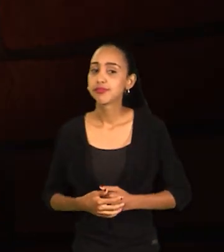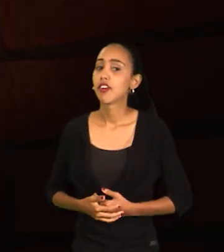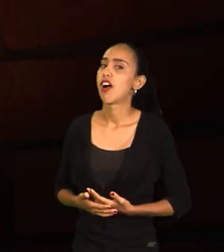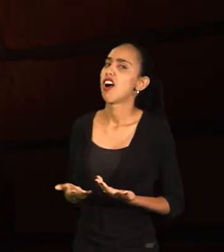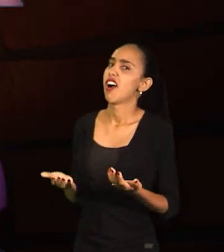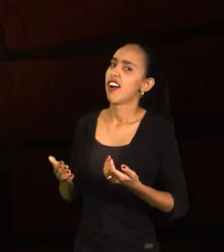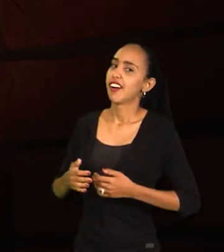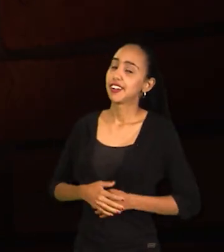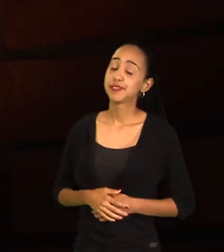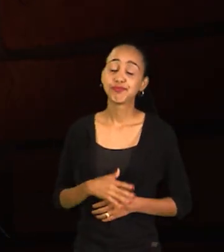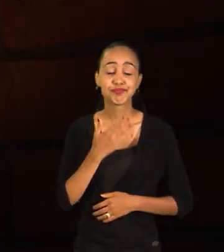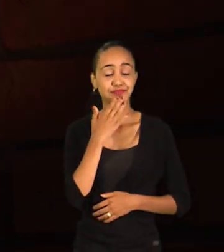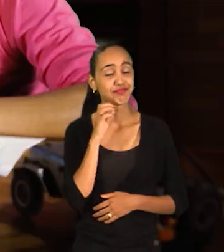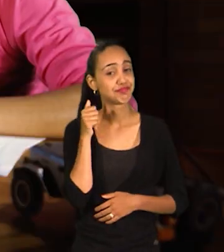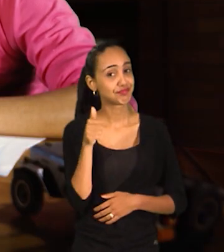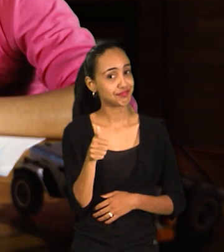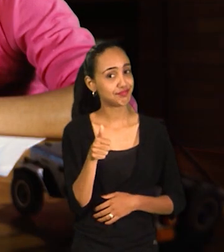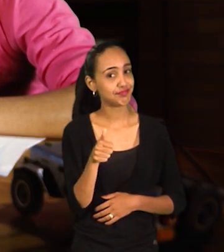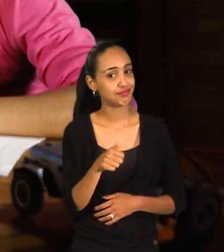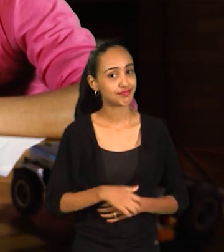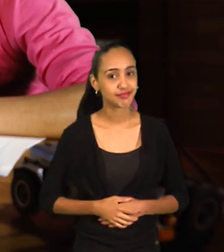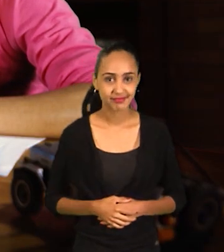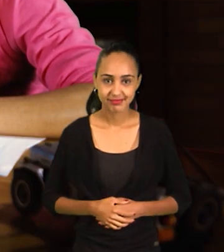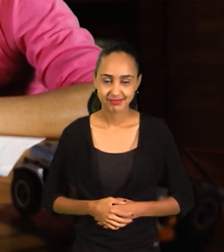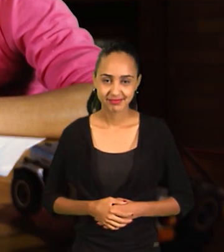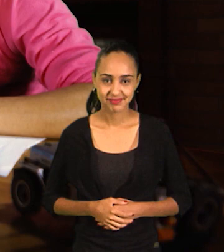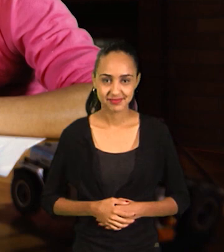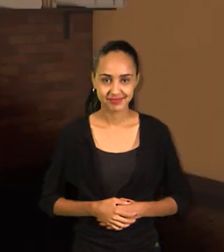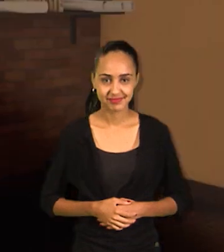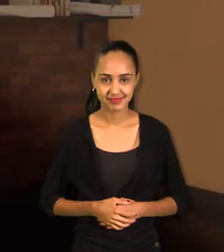Pipo. Bueno, está bien.